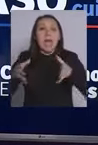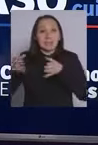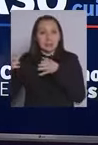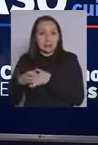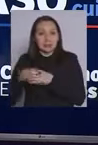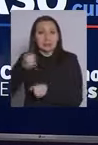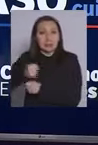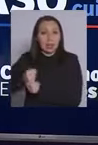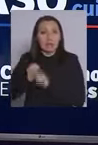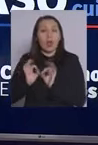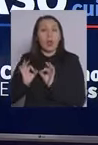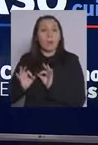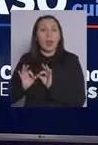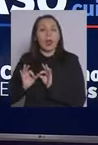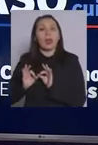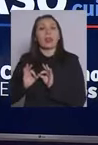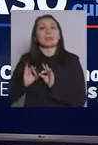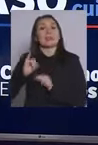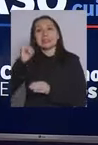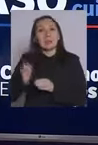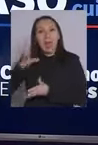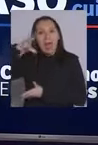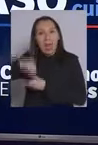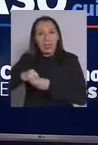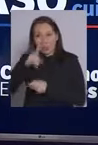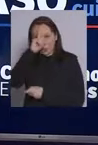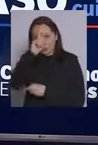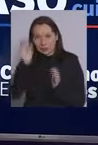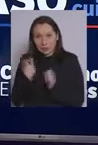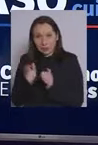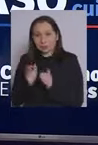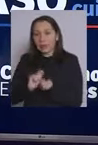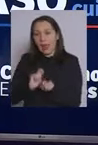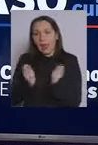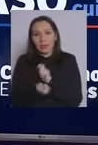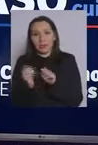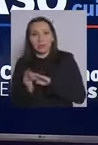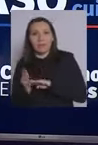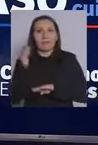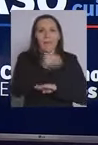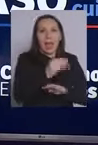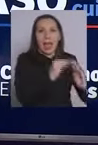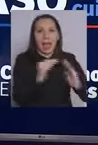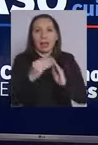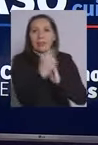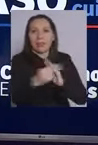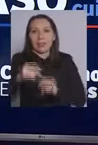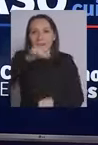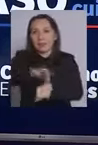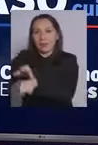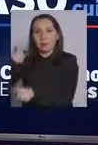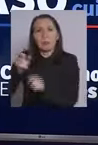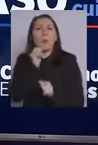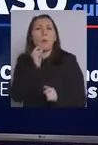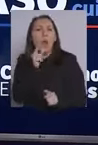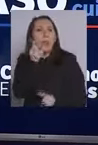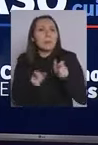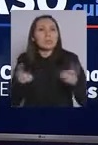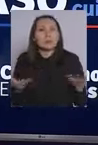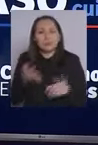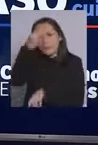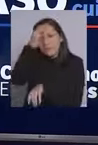que normalmente atienden dentro de los consultorios fueran a los domicilios de los pacientes. ¿De qué tipo de pacientes? De